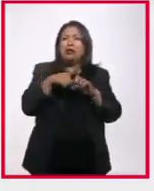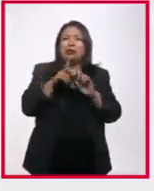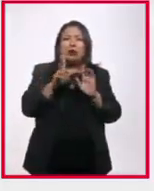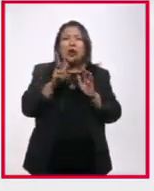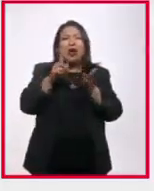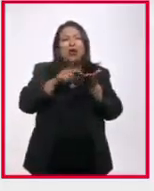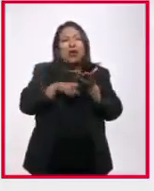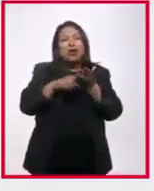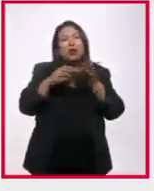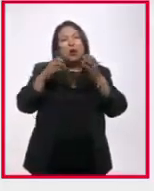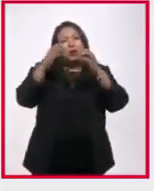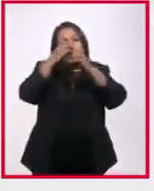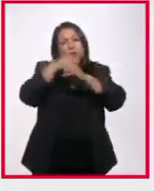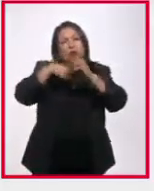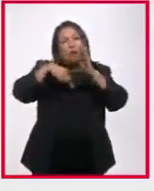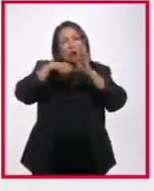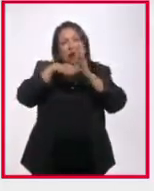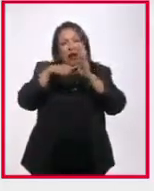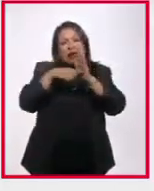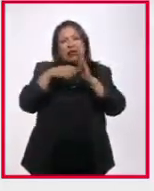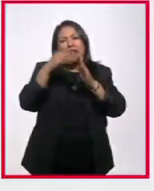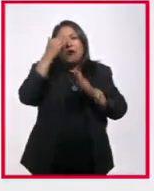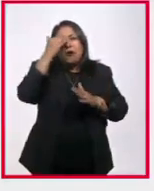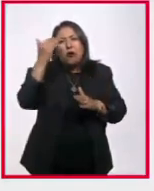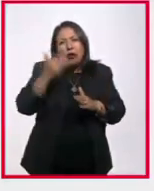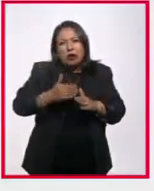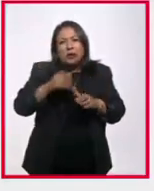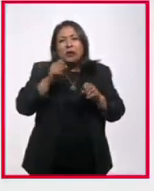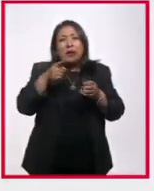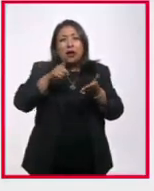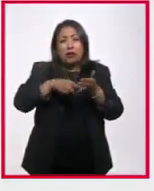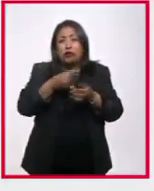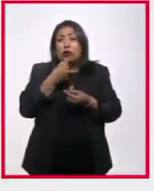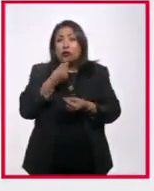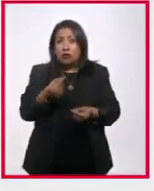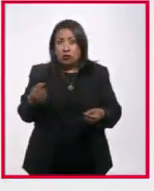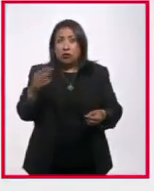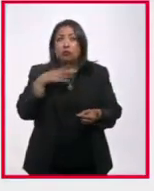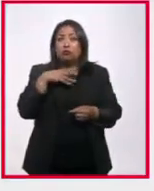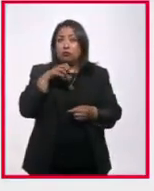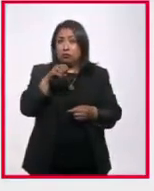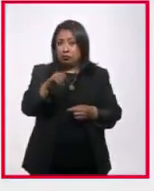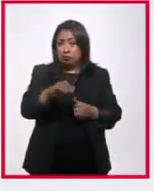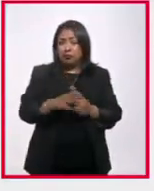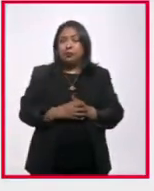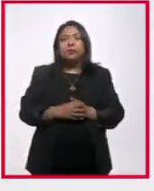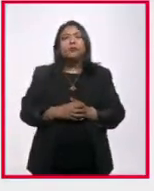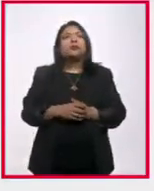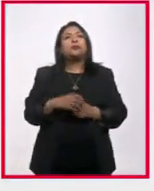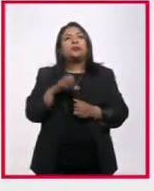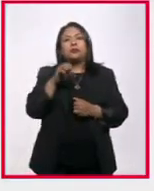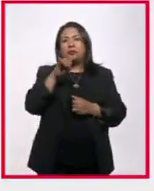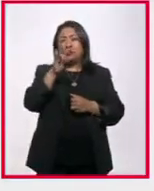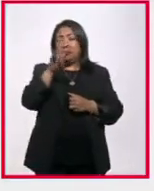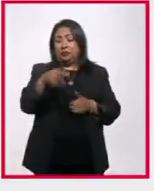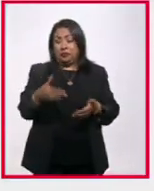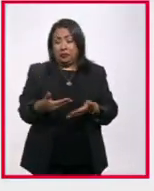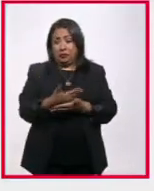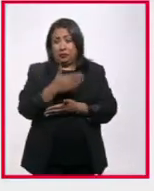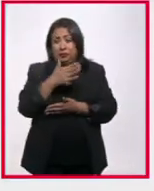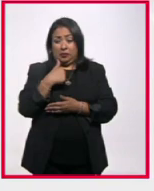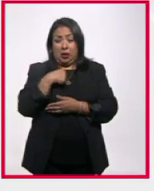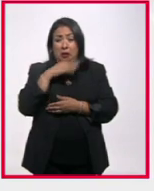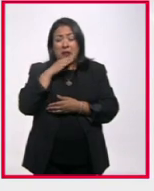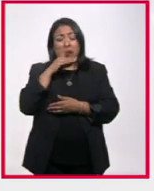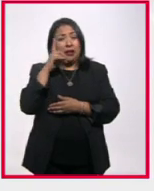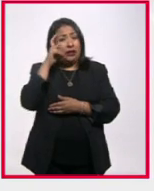parte oscura y sádica y catastrófica que hay también en los niños. Sí, la maternidad es muy complicada para